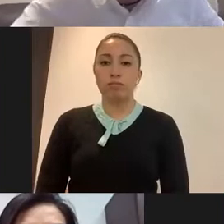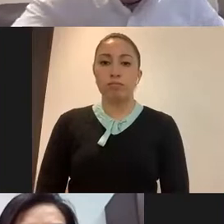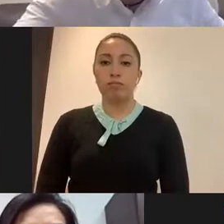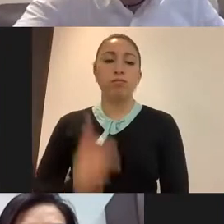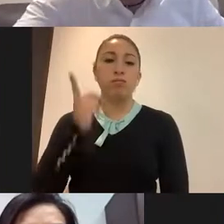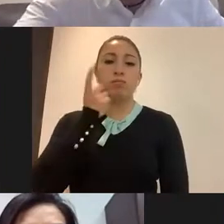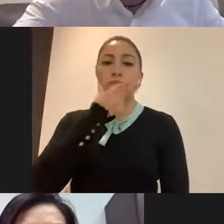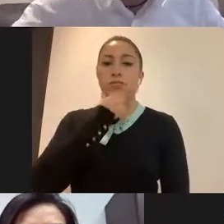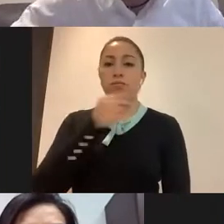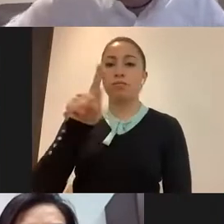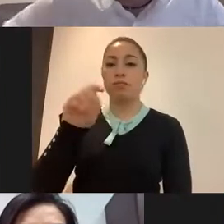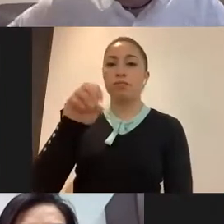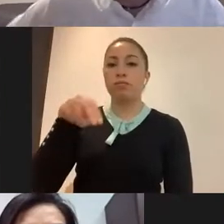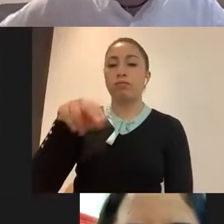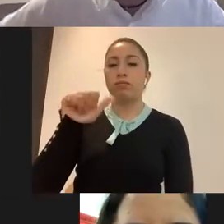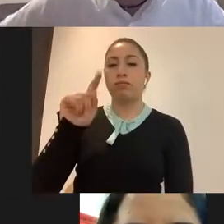Armando Tonatiuh González Case.